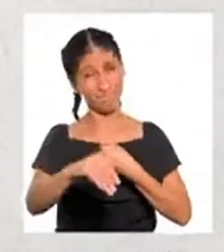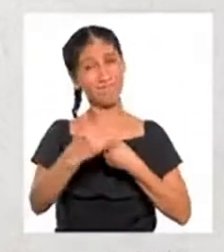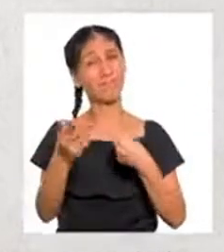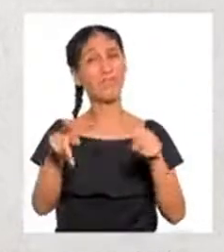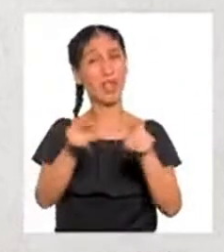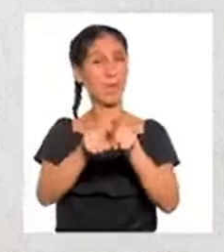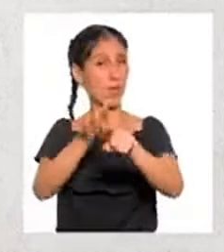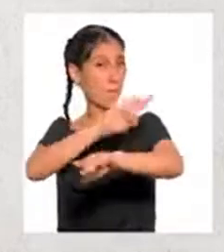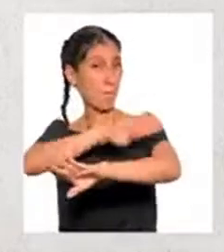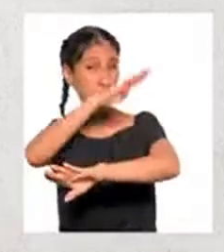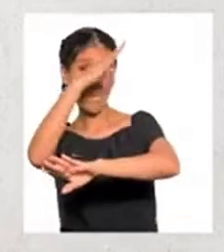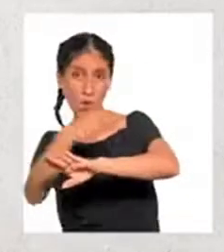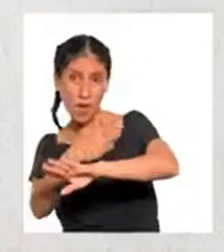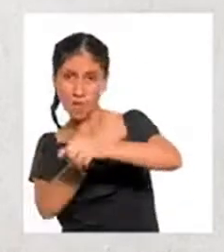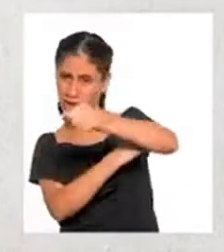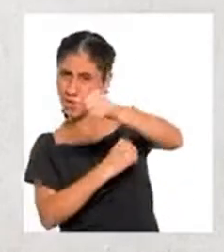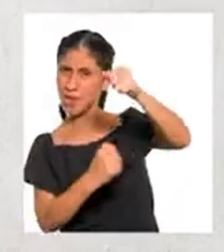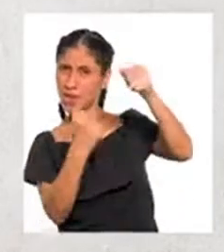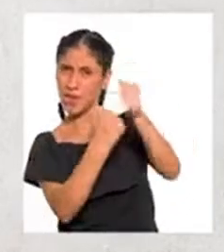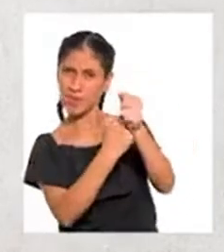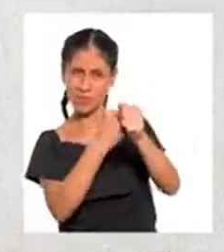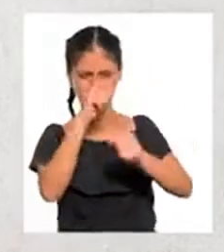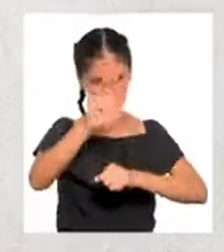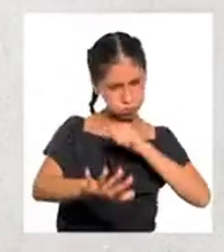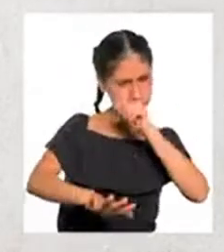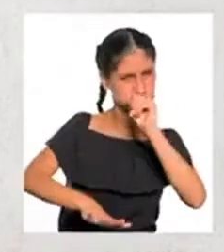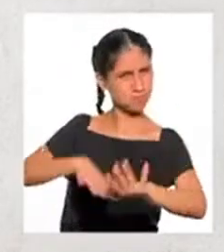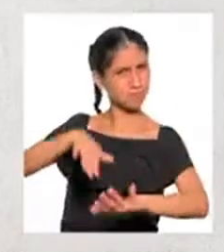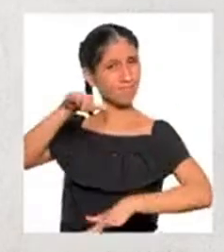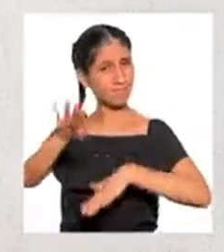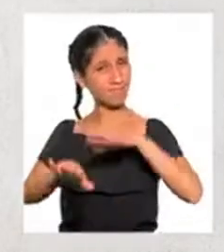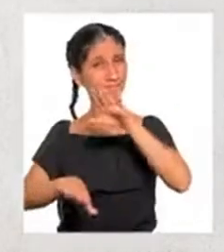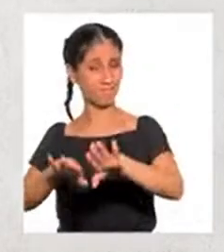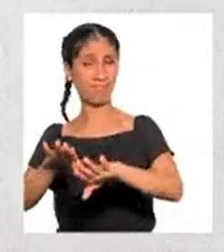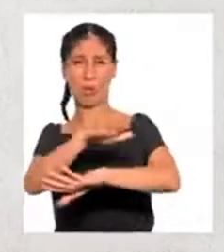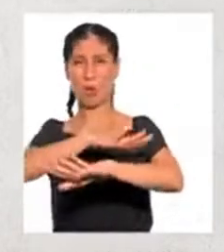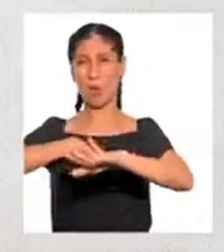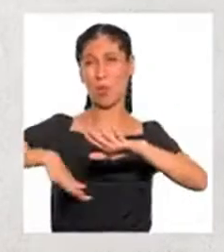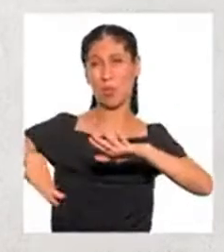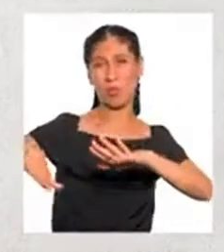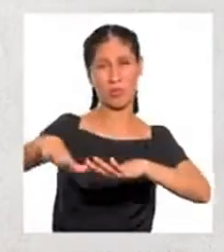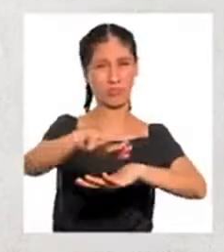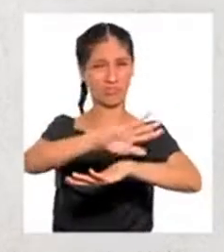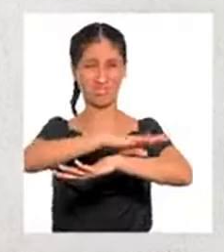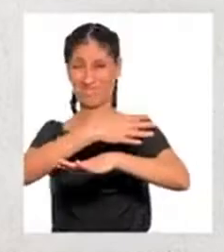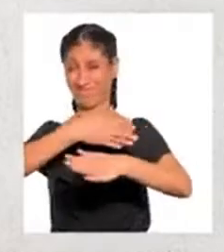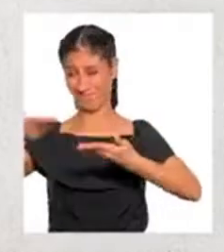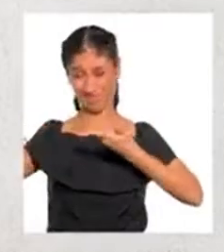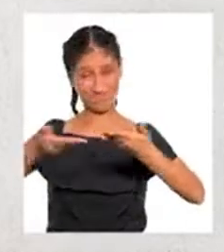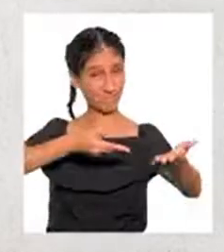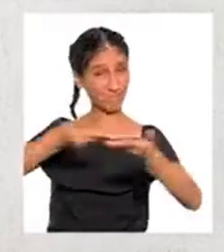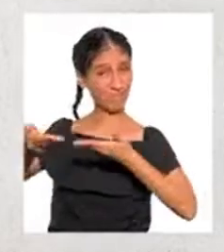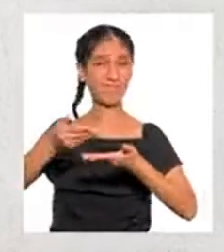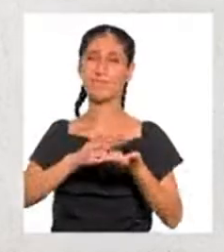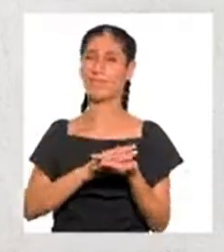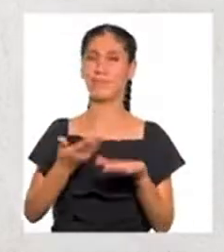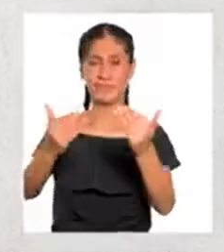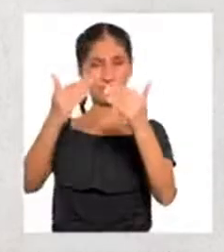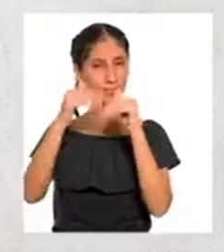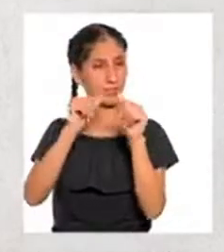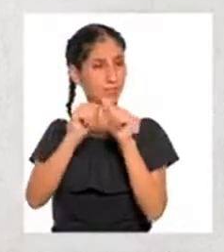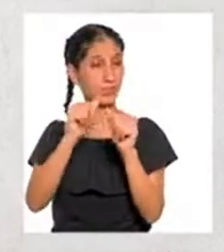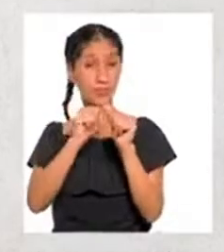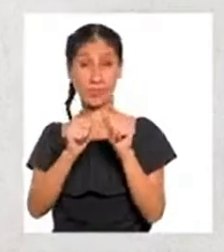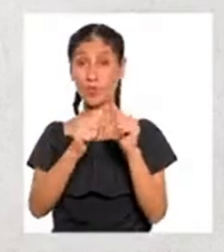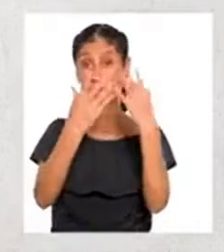como puentes, alcantarillas, caminos vecinales, pistas de aterrizaje y sistemas de distribución eléctrica.